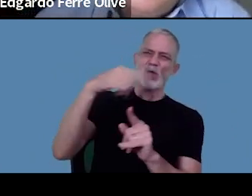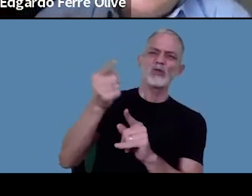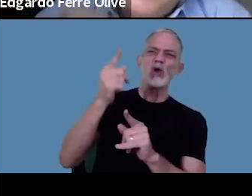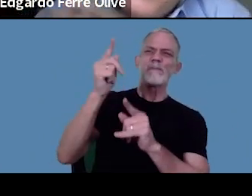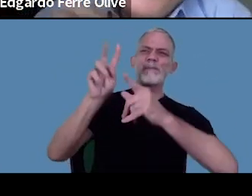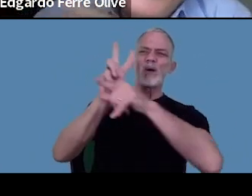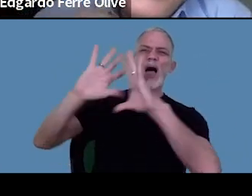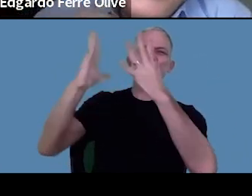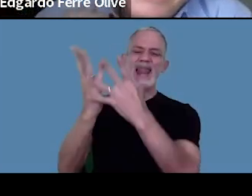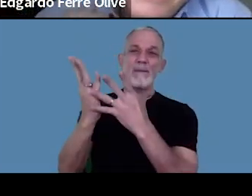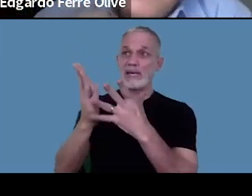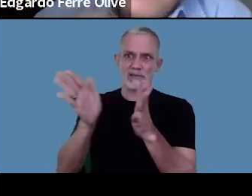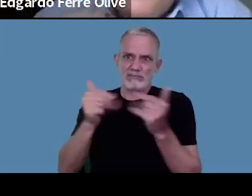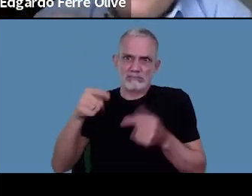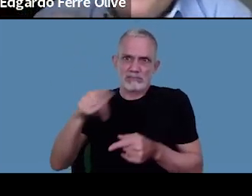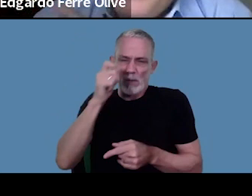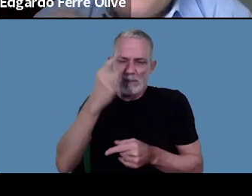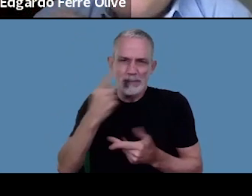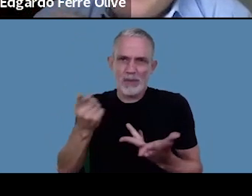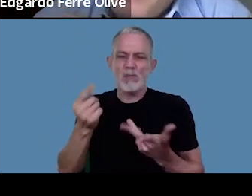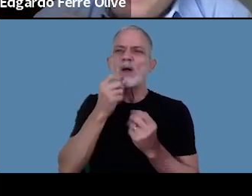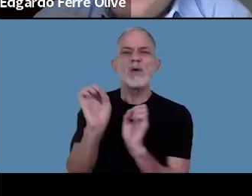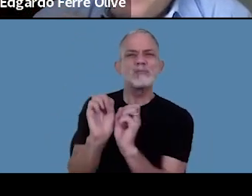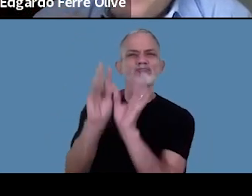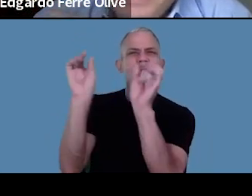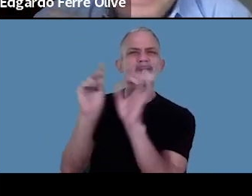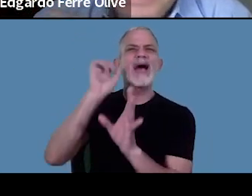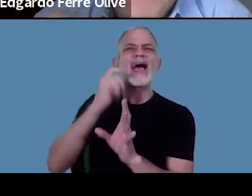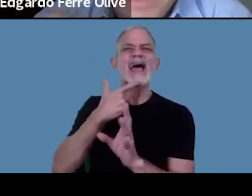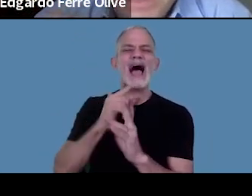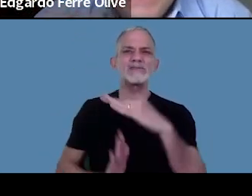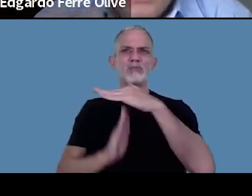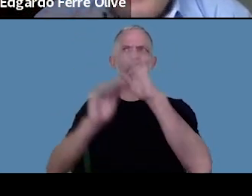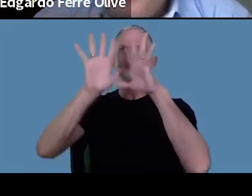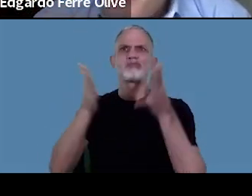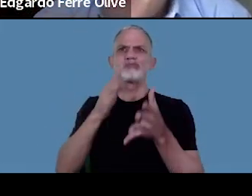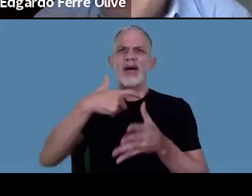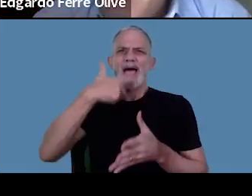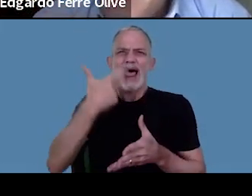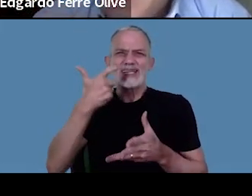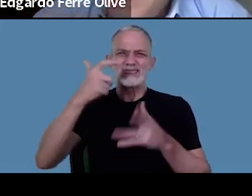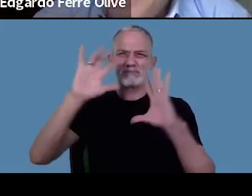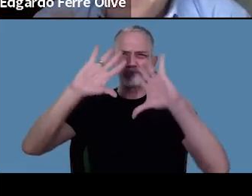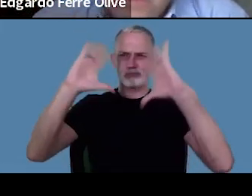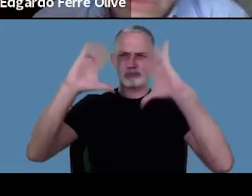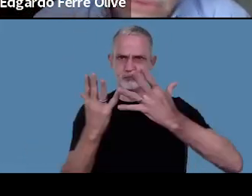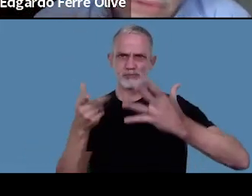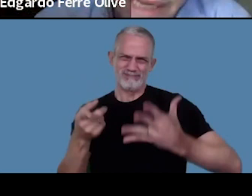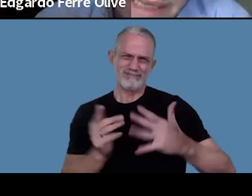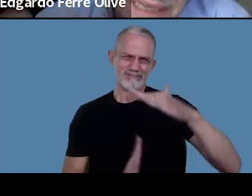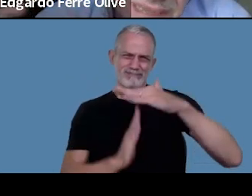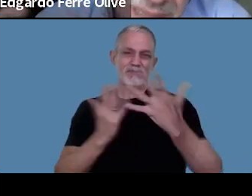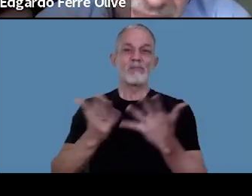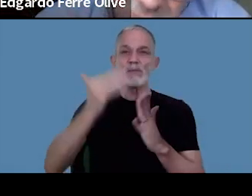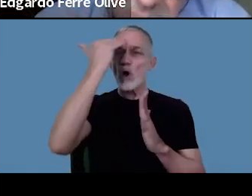carácter instantáneo, como puede ser emisiones de gases de efecto invernadero. Y otro aspecto importante, que en principios